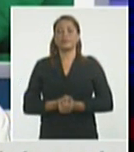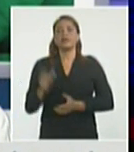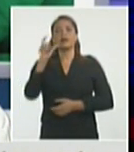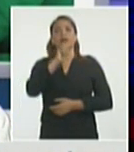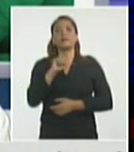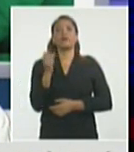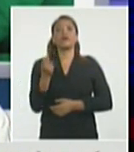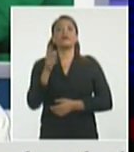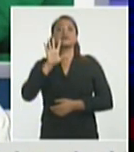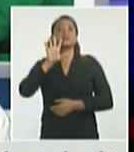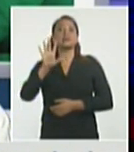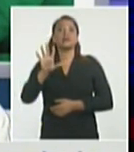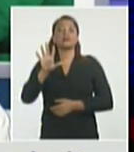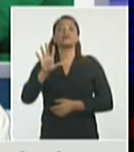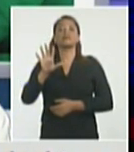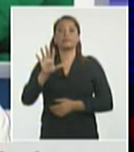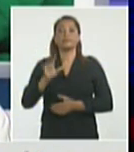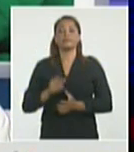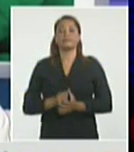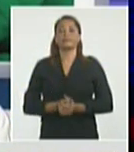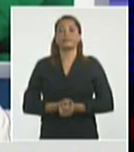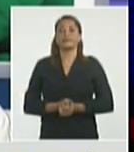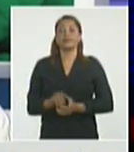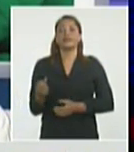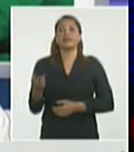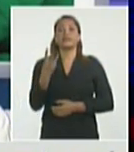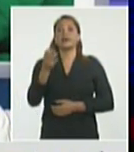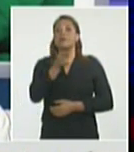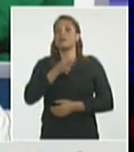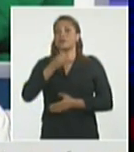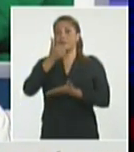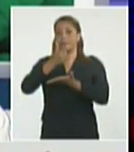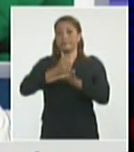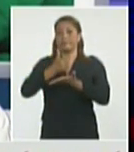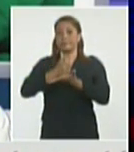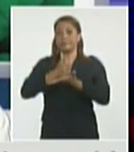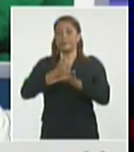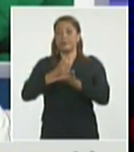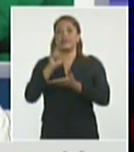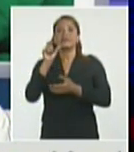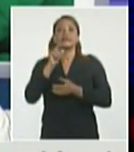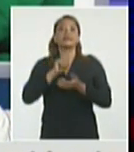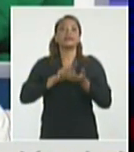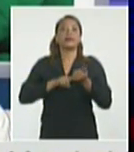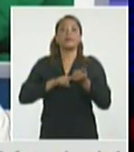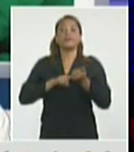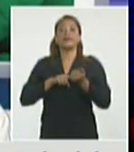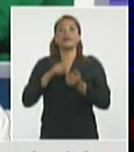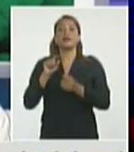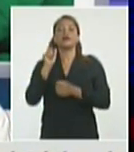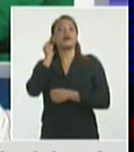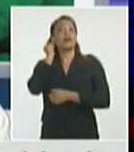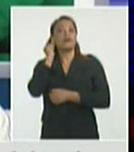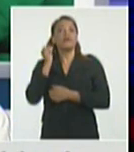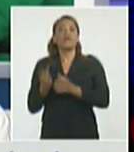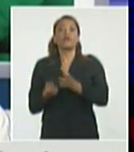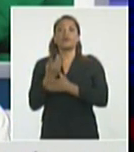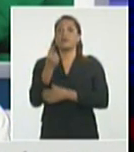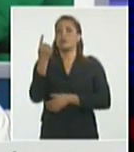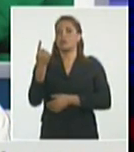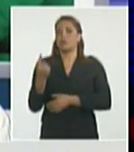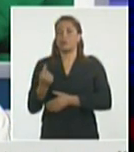fallecen 5 personas, 3 del municipio de Camagüey, de Céspedes y Florida, 1 de cada uno. De Villa